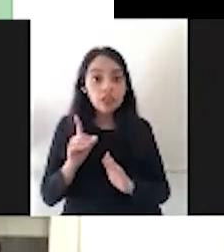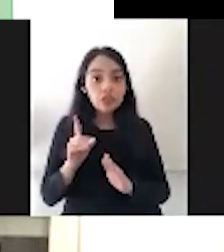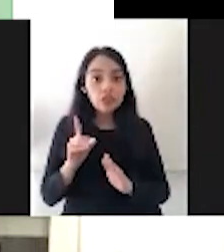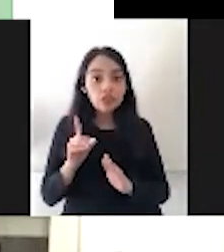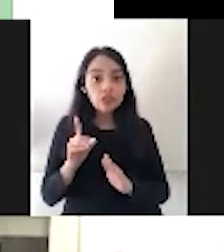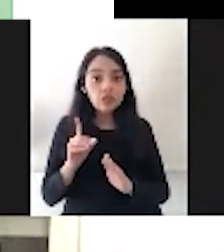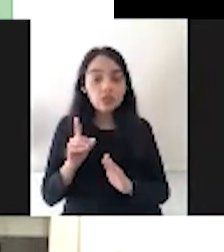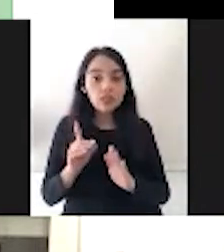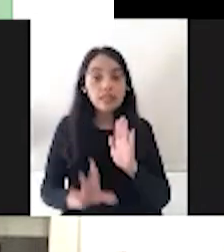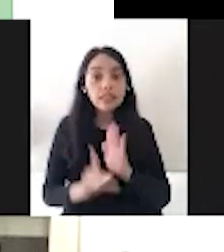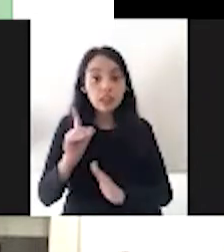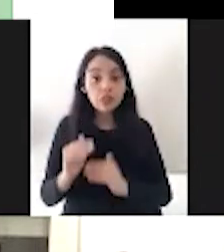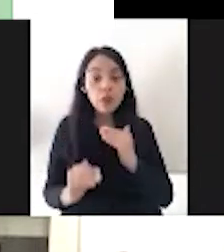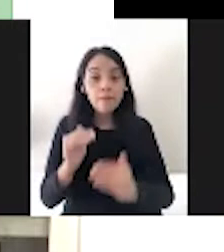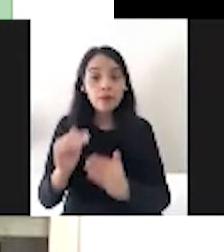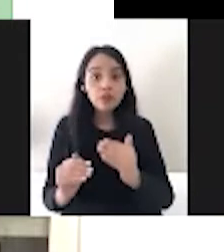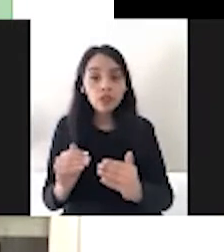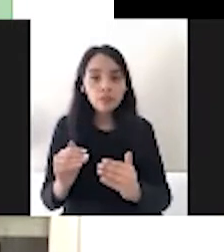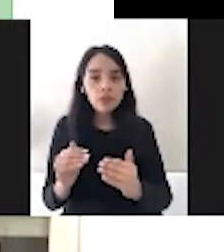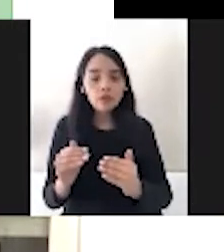del procedimiento de esta fase,